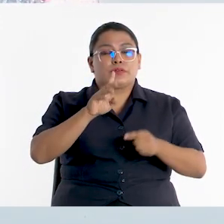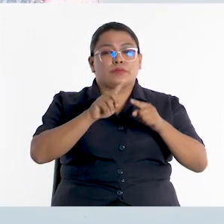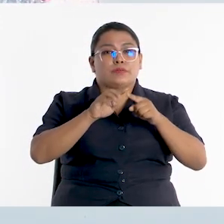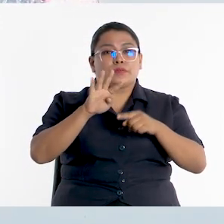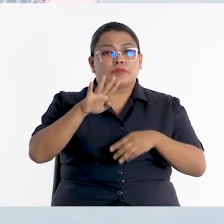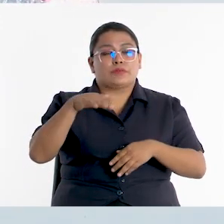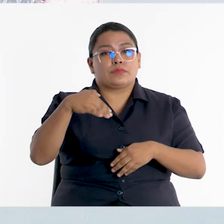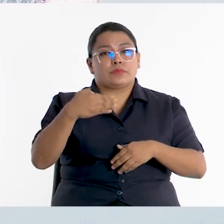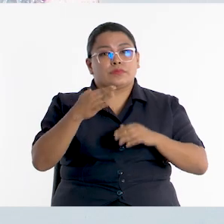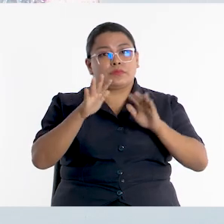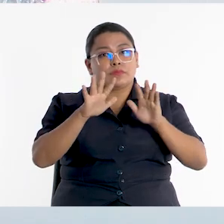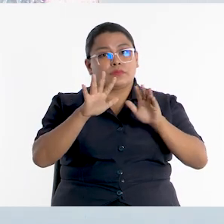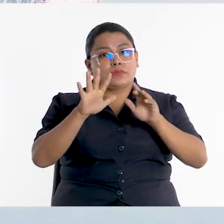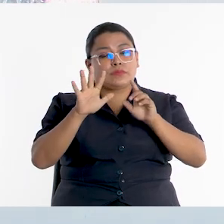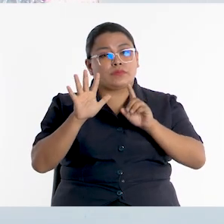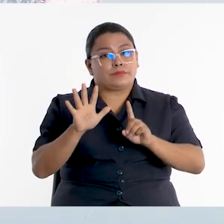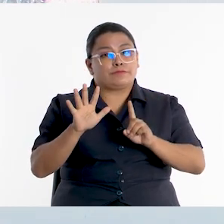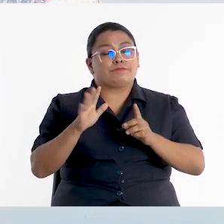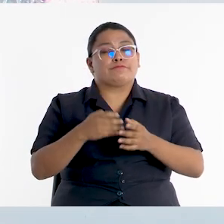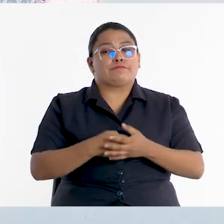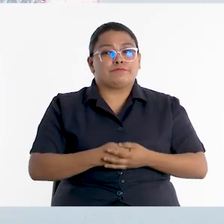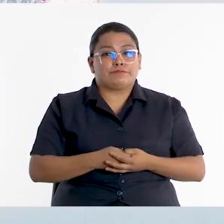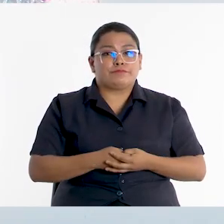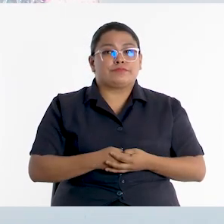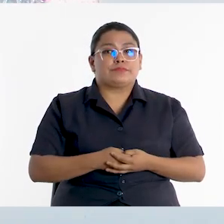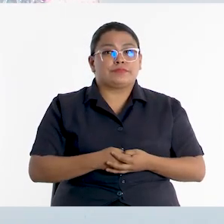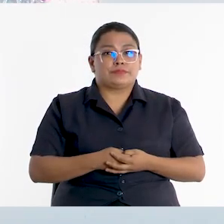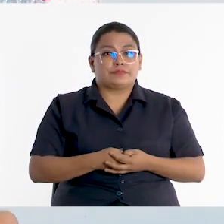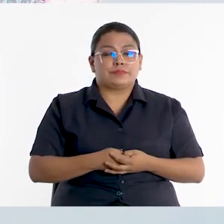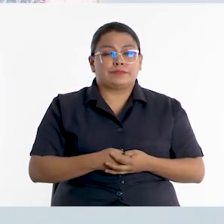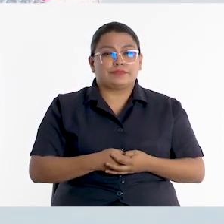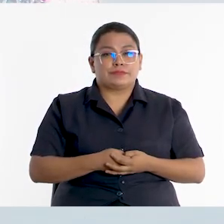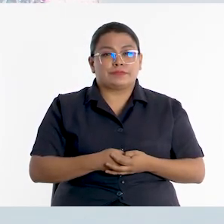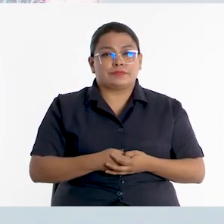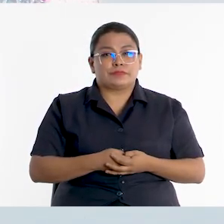4 por 4 es igual a 16.